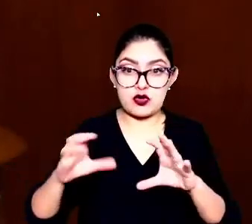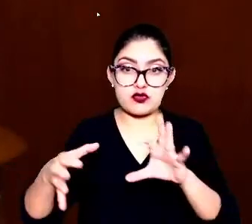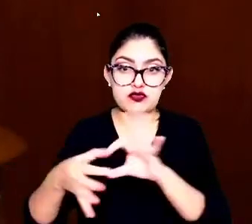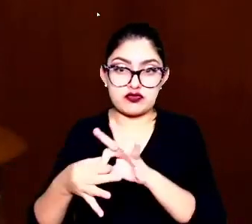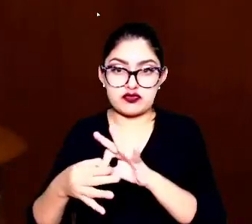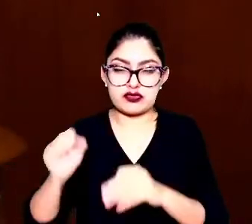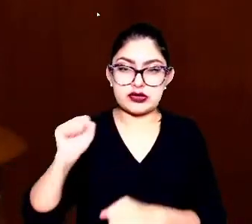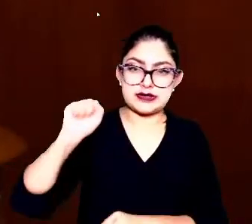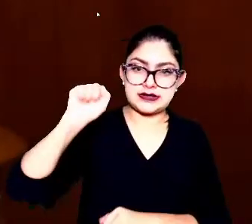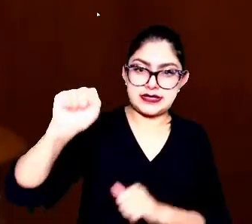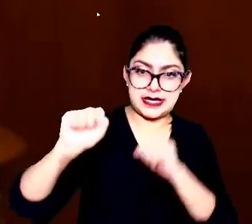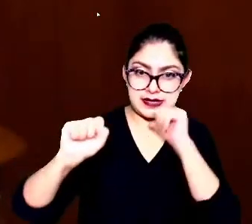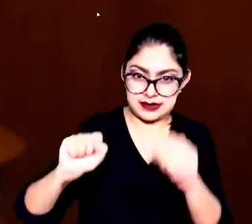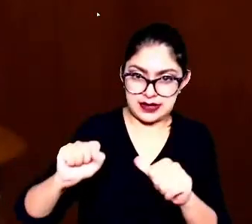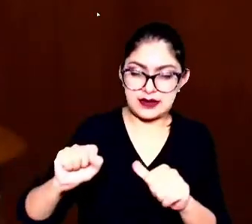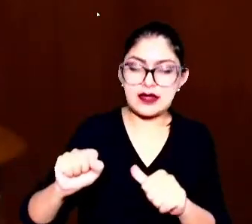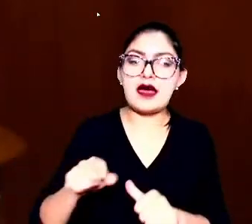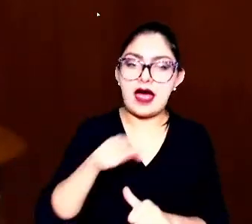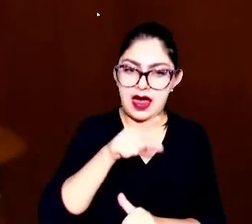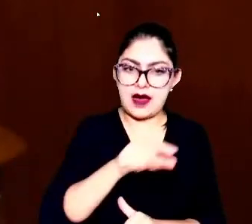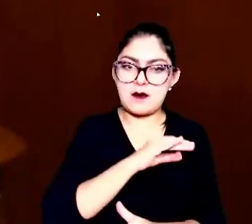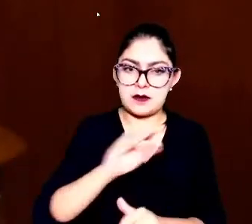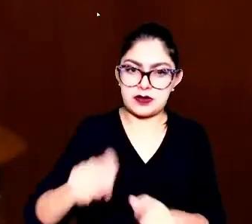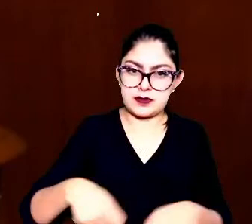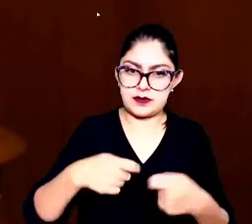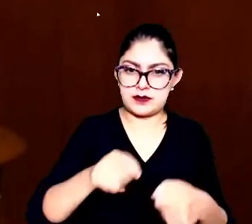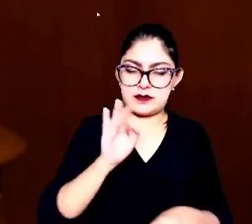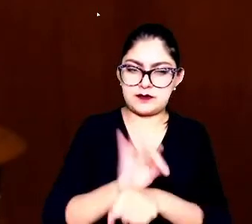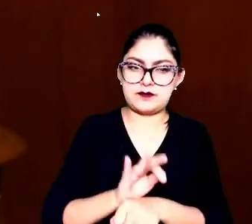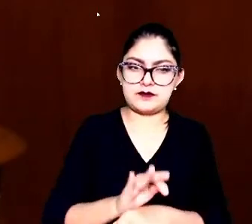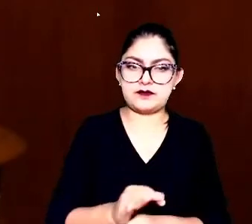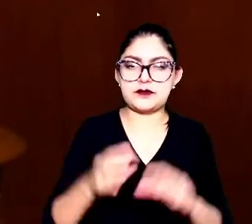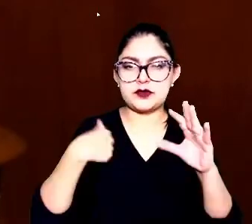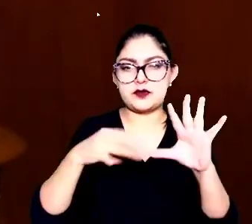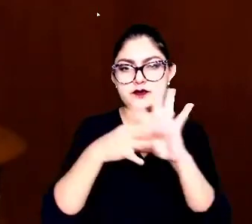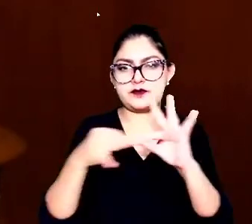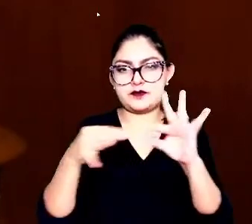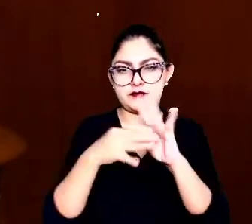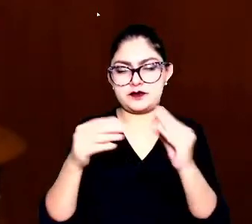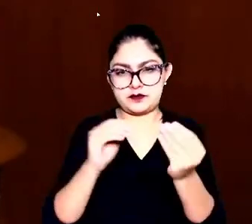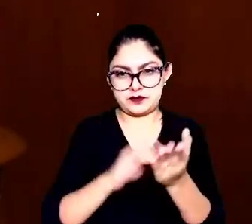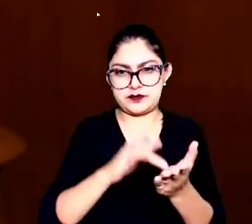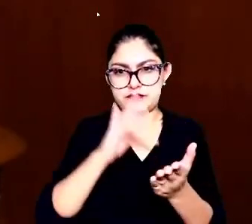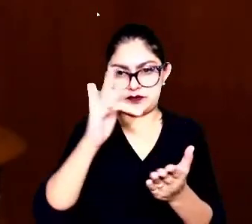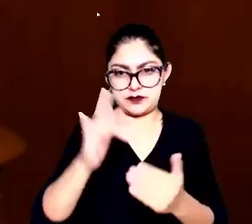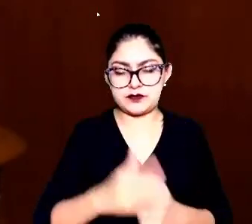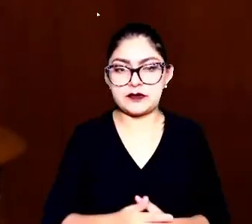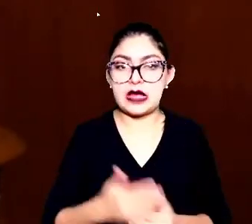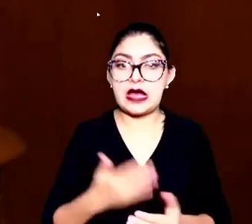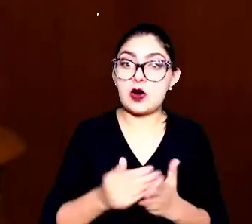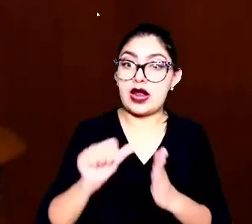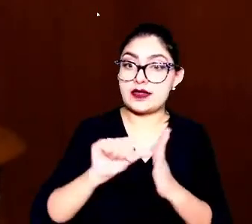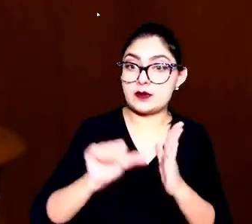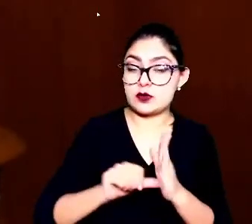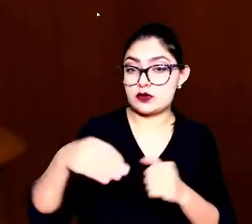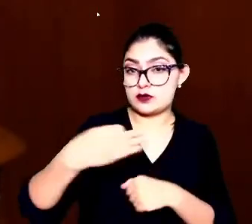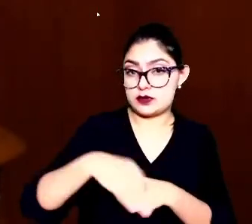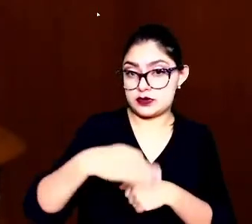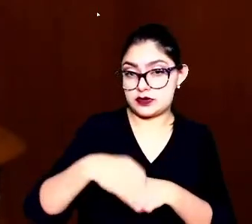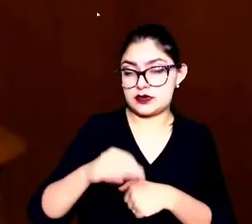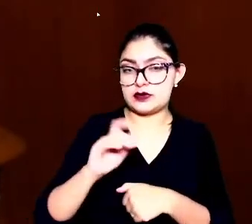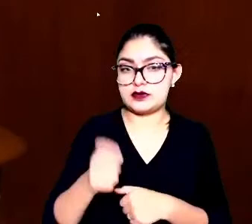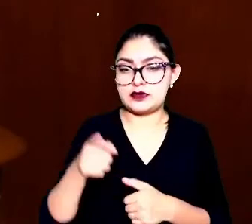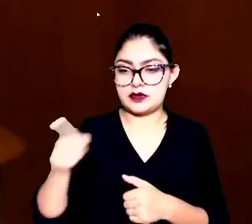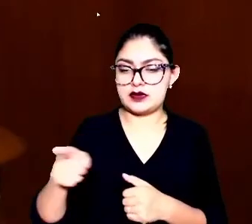alguno Muchísimas gracias por su atención transitorios publicase el presente decreto en el periódico